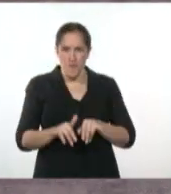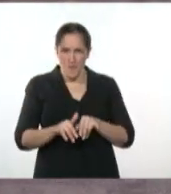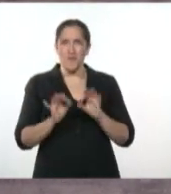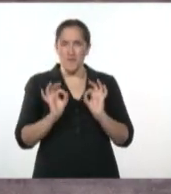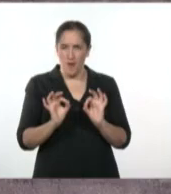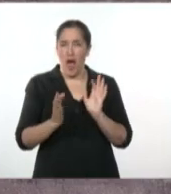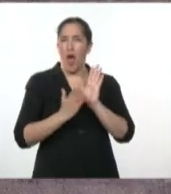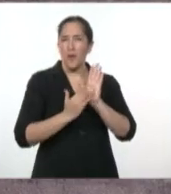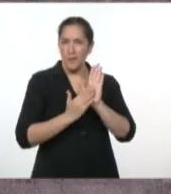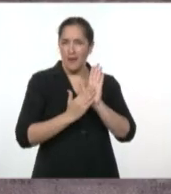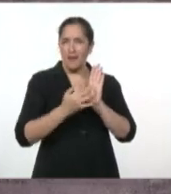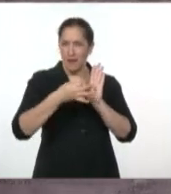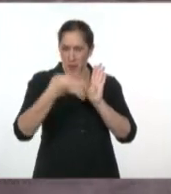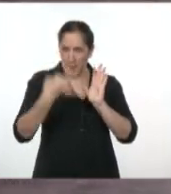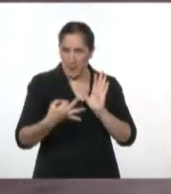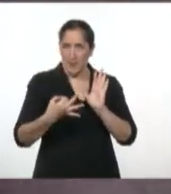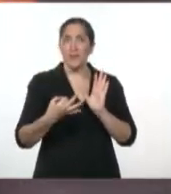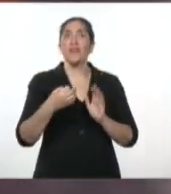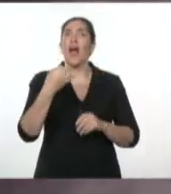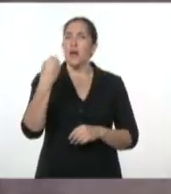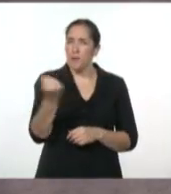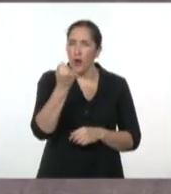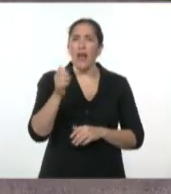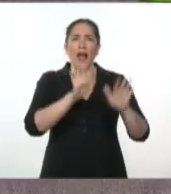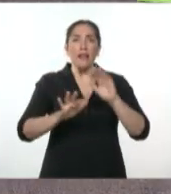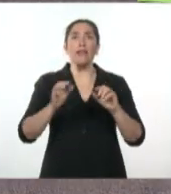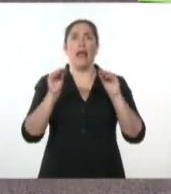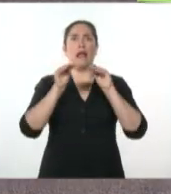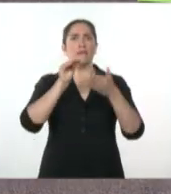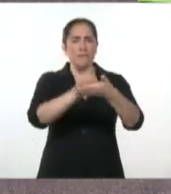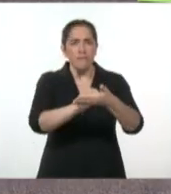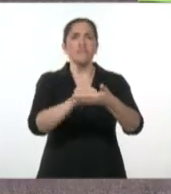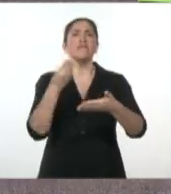decir, organizarlos de esta manera, causa y consecuencia.